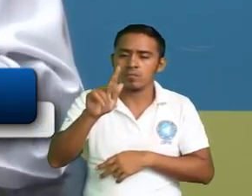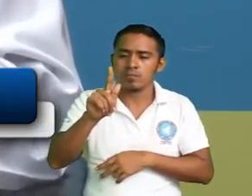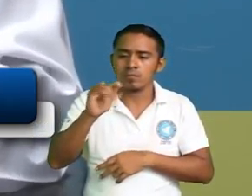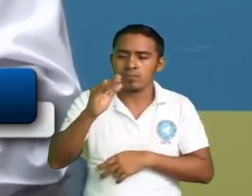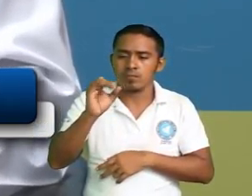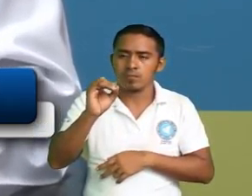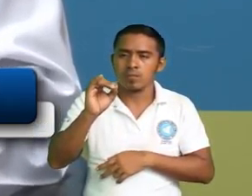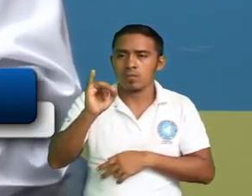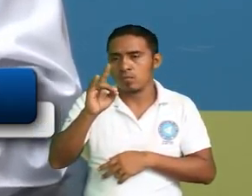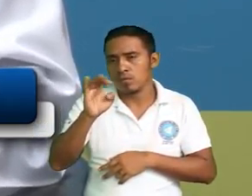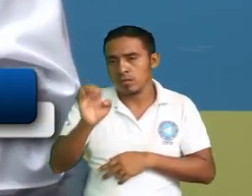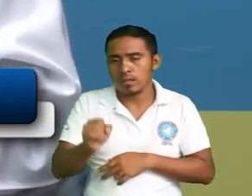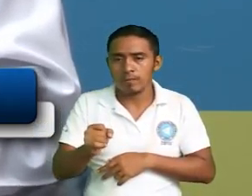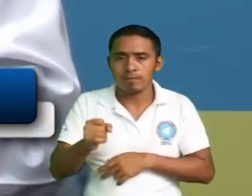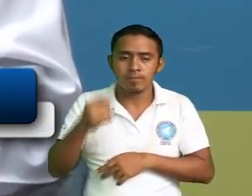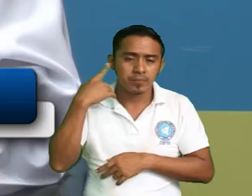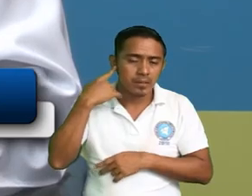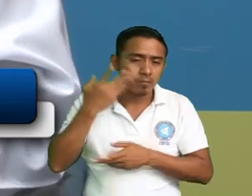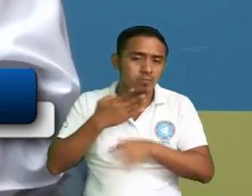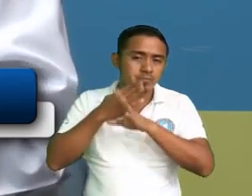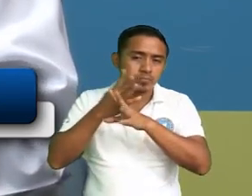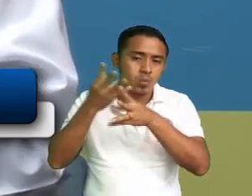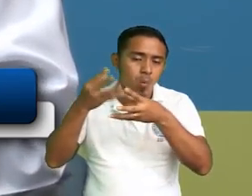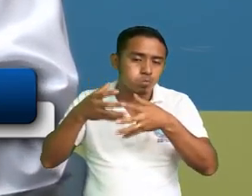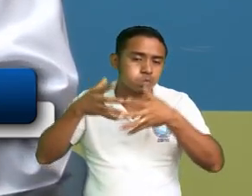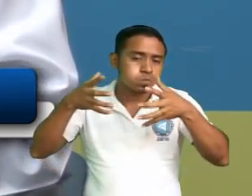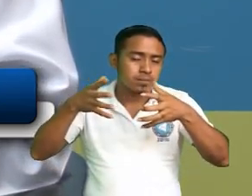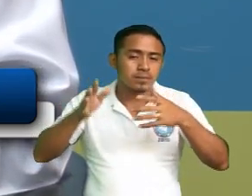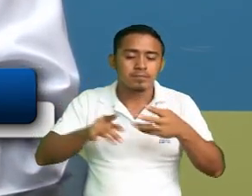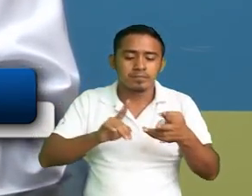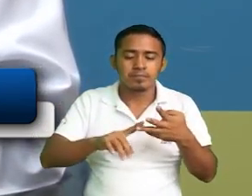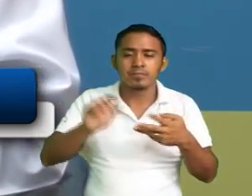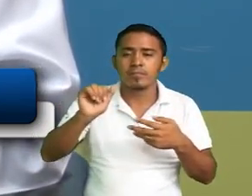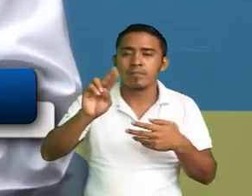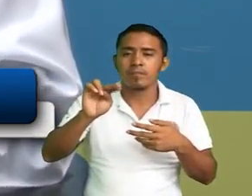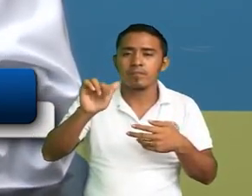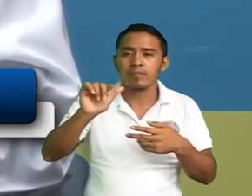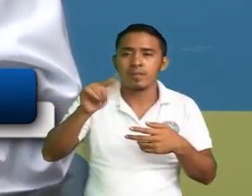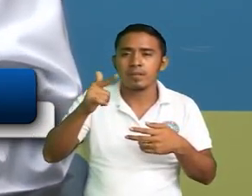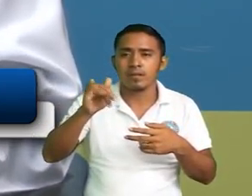y analgésico muy importante.